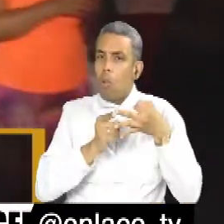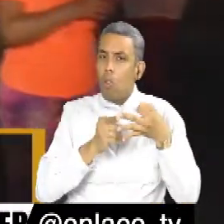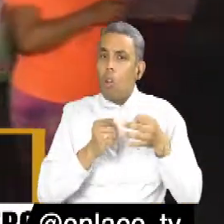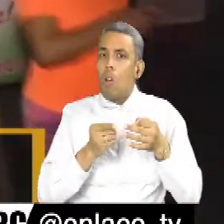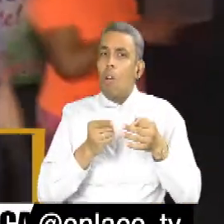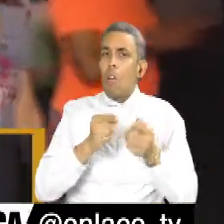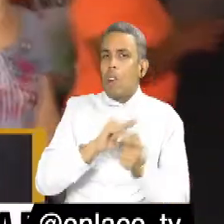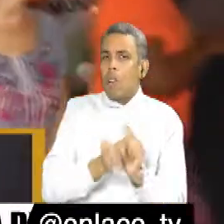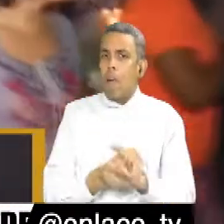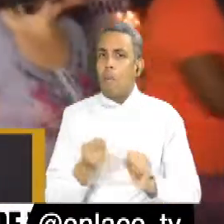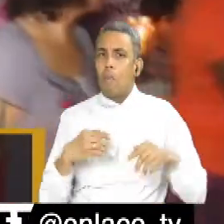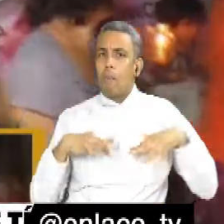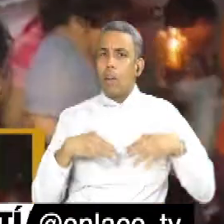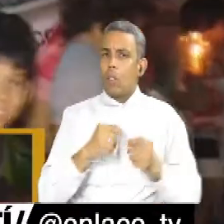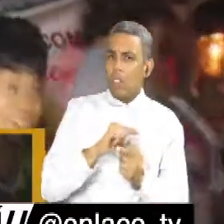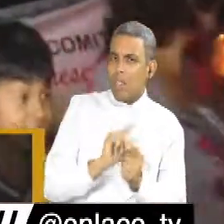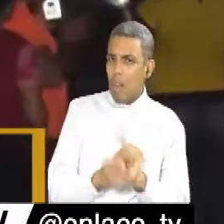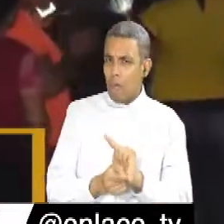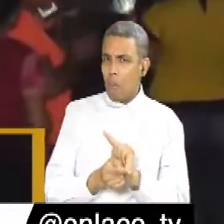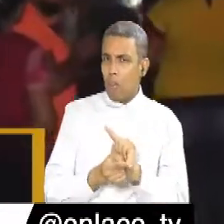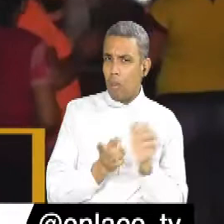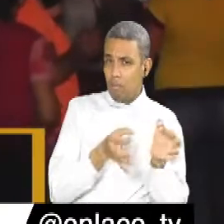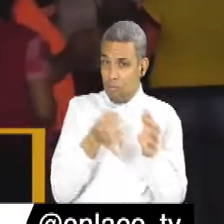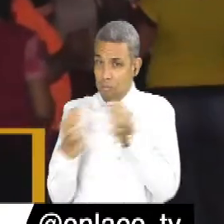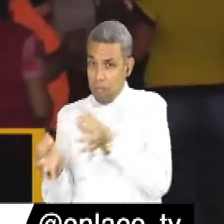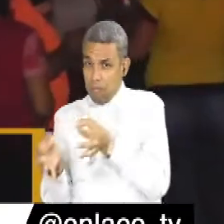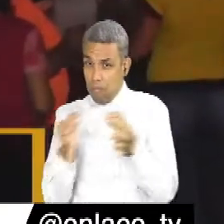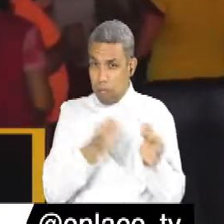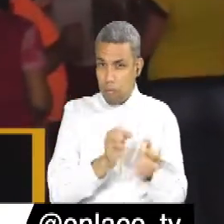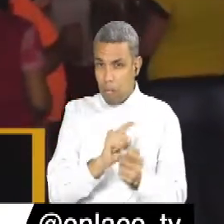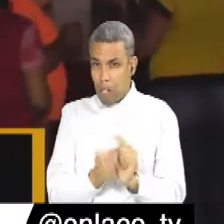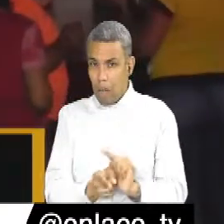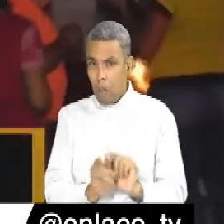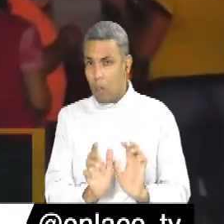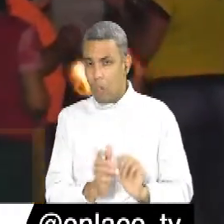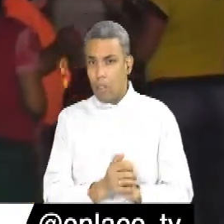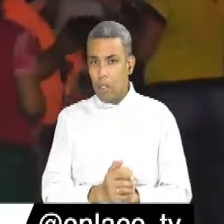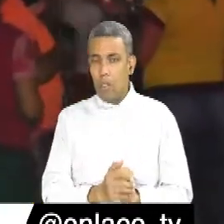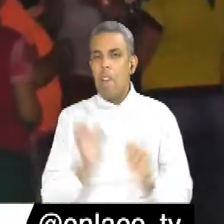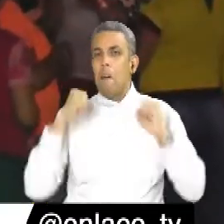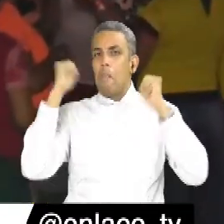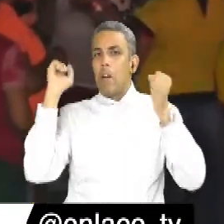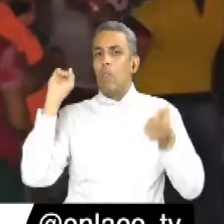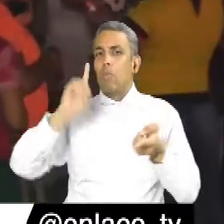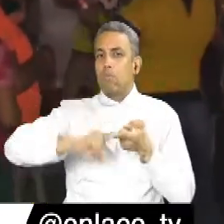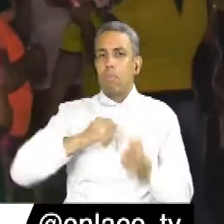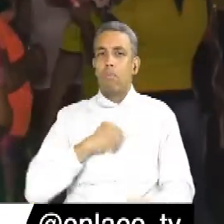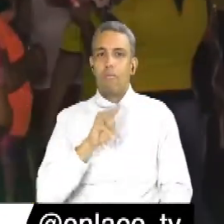desde el lunes pasado. El paro del magisterio esta semana ya había cumplido 37 días.